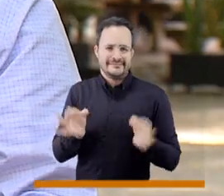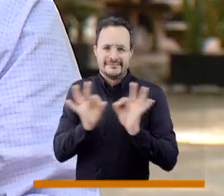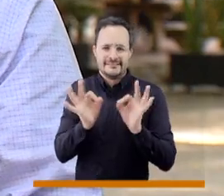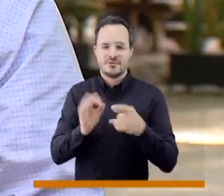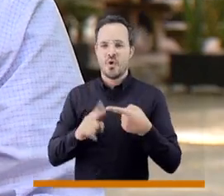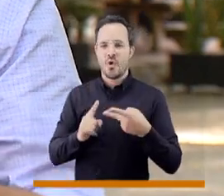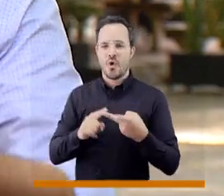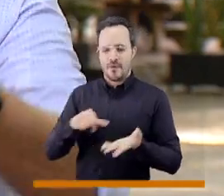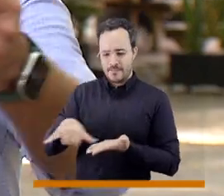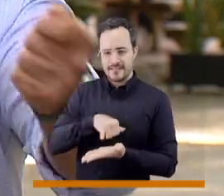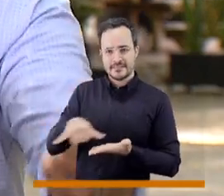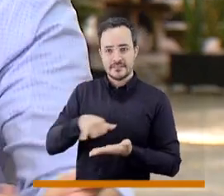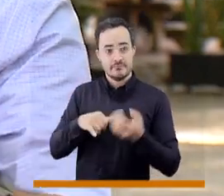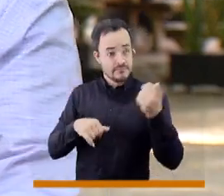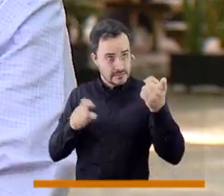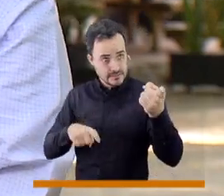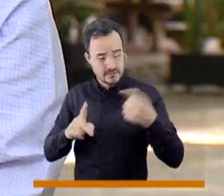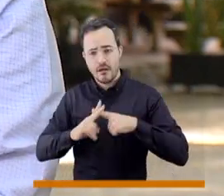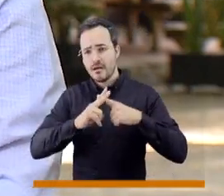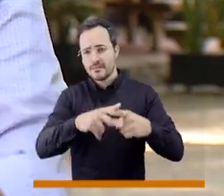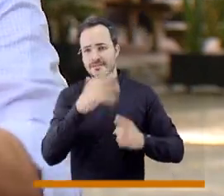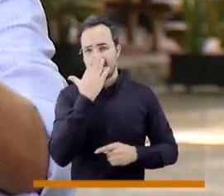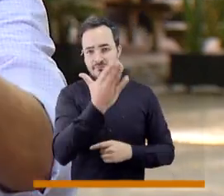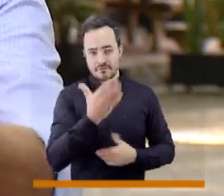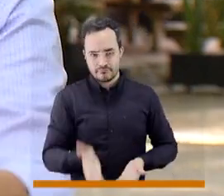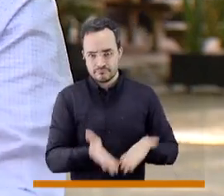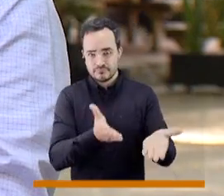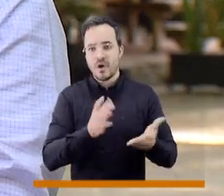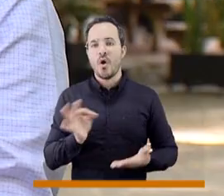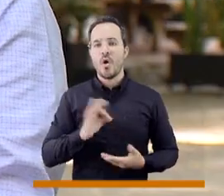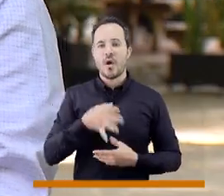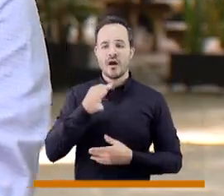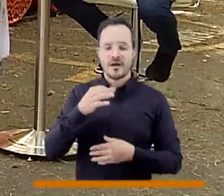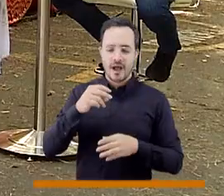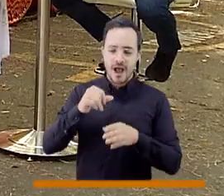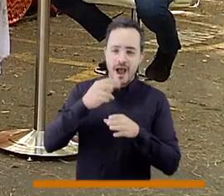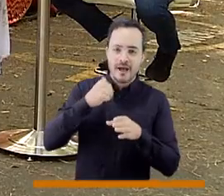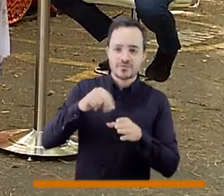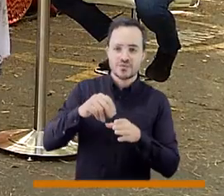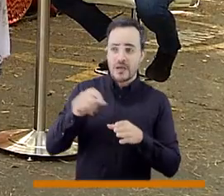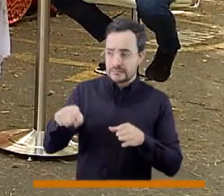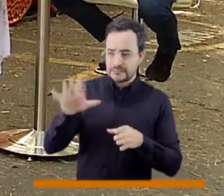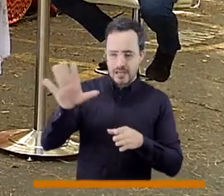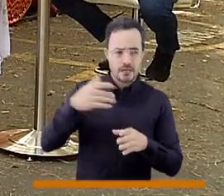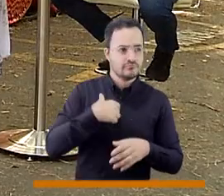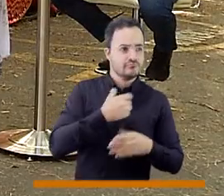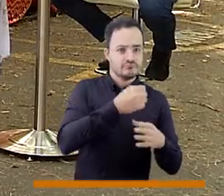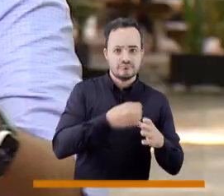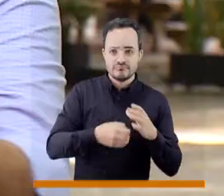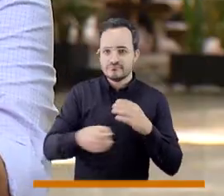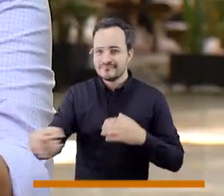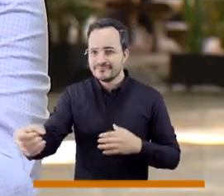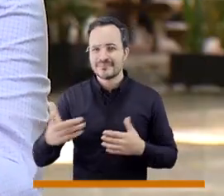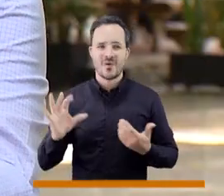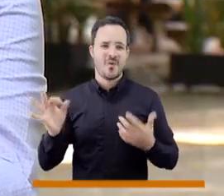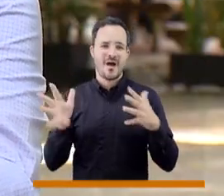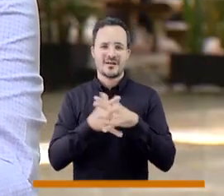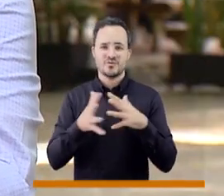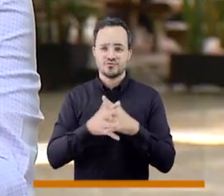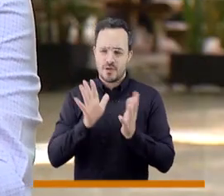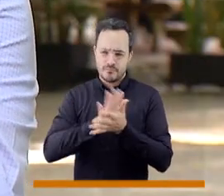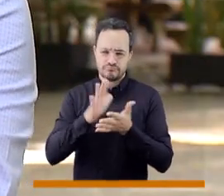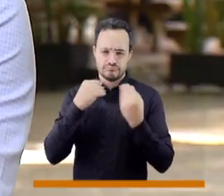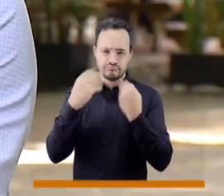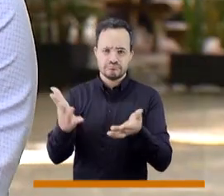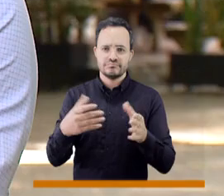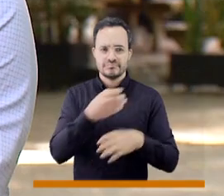prestarle la plancha a la señora al frente, de la tacita de azúcar o la tacita de arroz, el diálogo